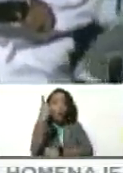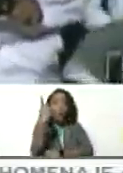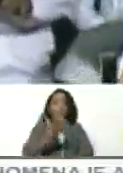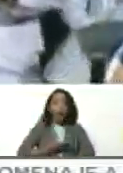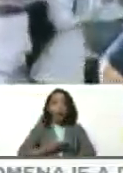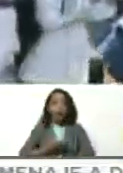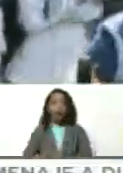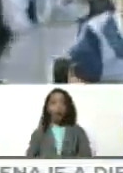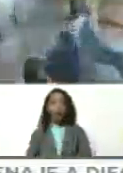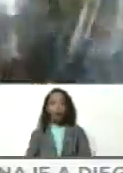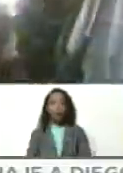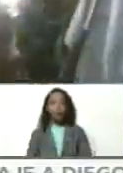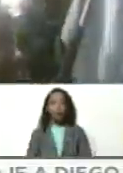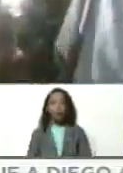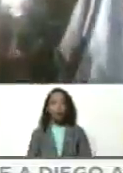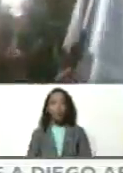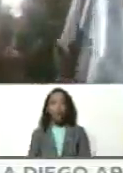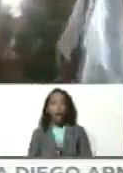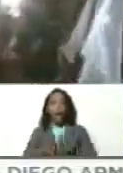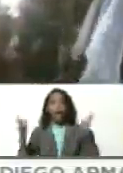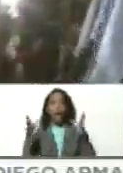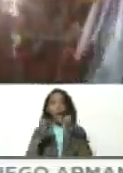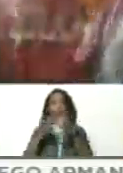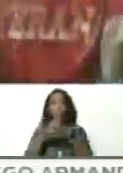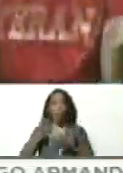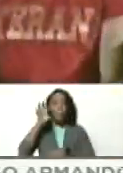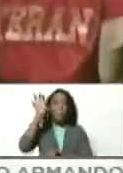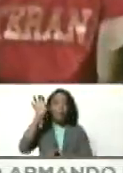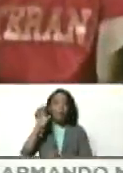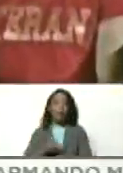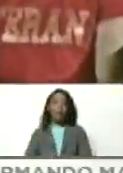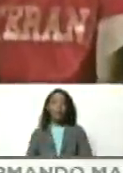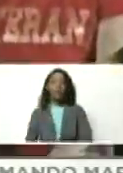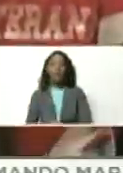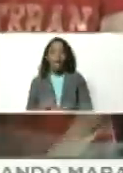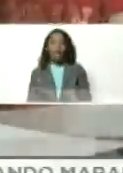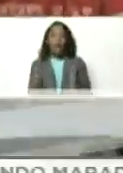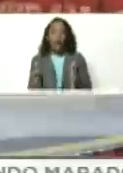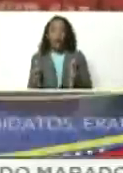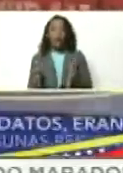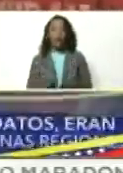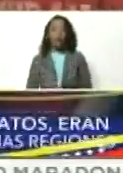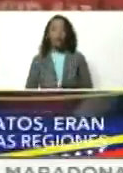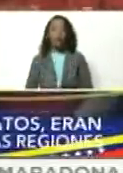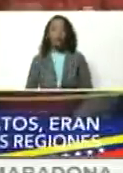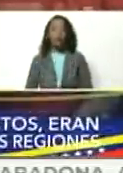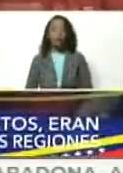alcaldía. El gran polo patriótico ganó